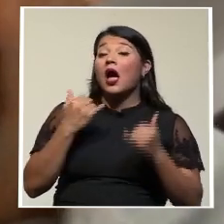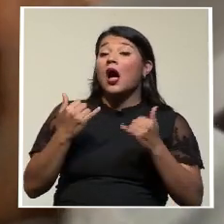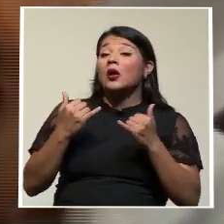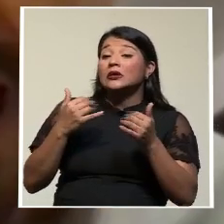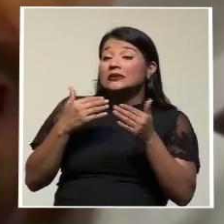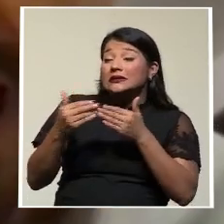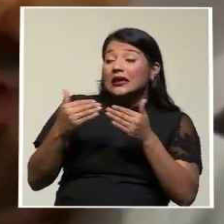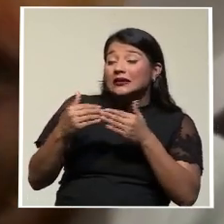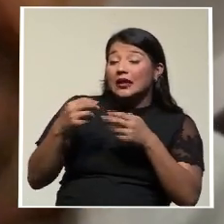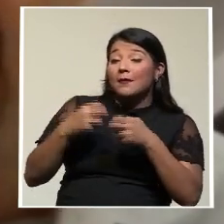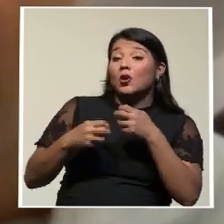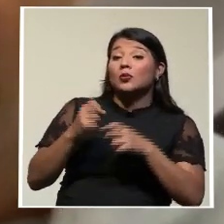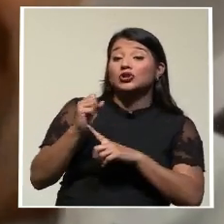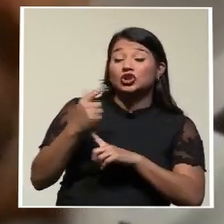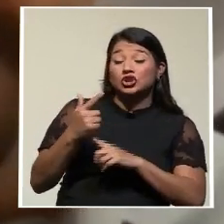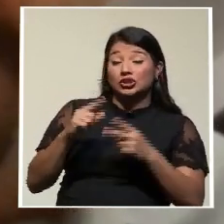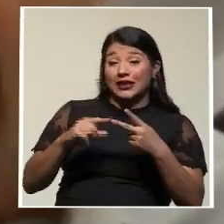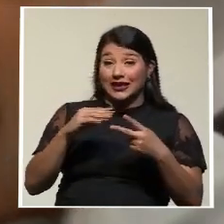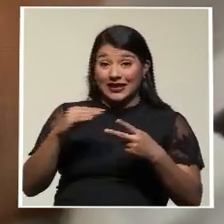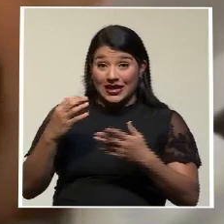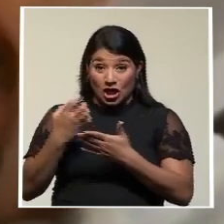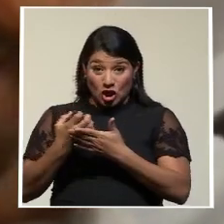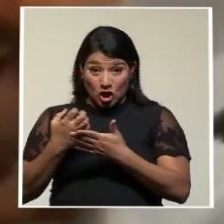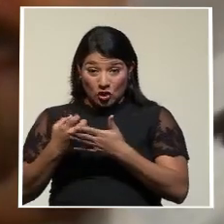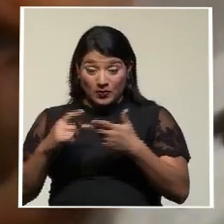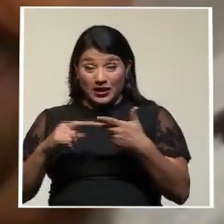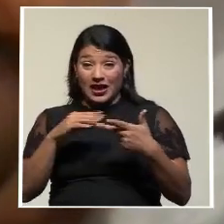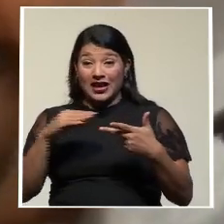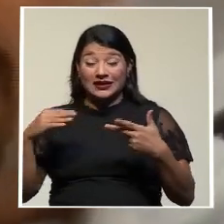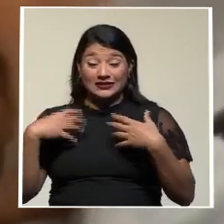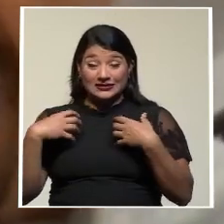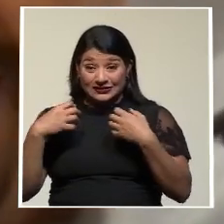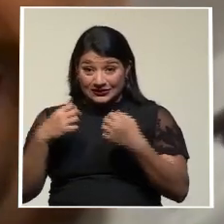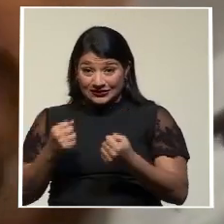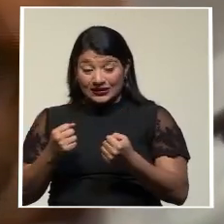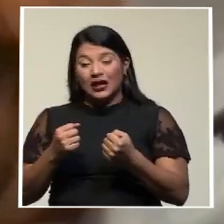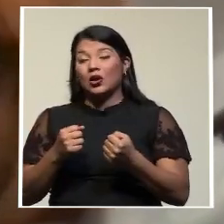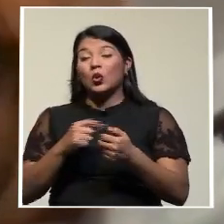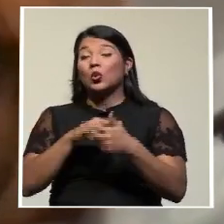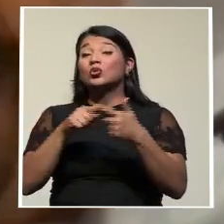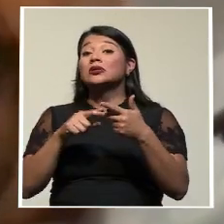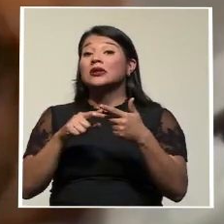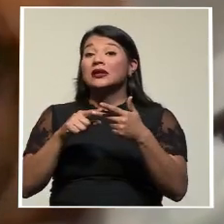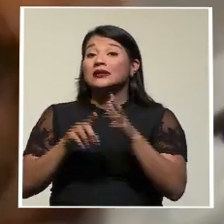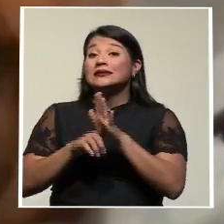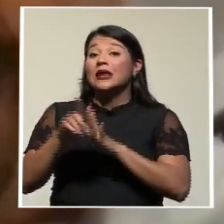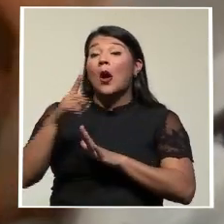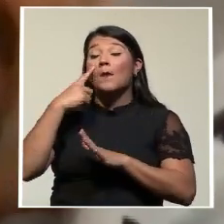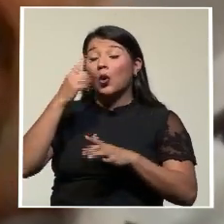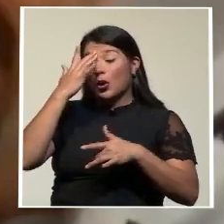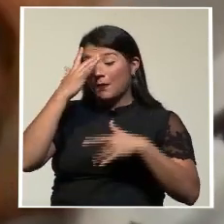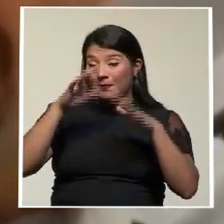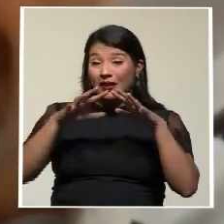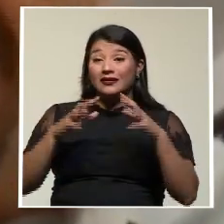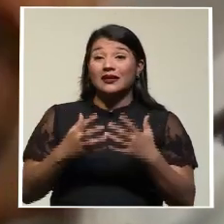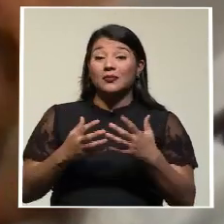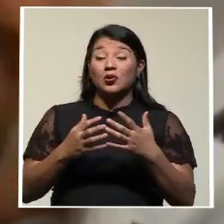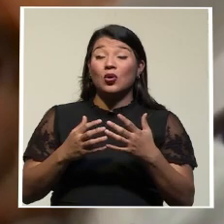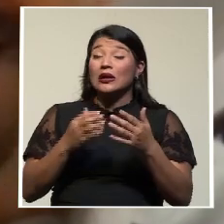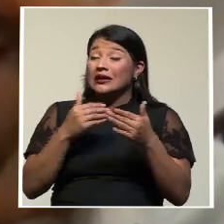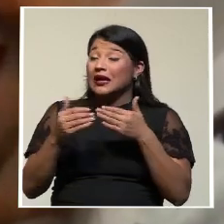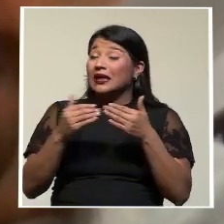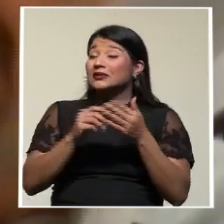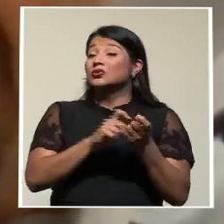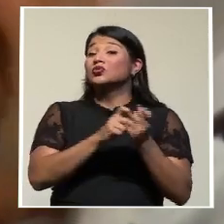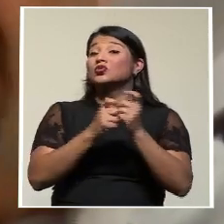crisis social, económica y sanitaria detonada o agravada por la pandemia se convierta en una